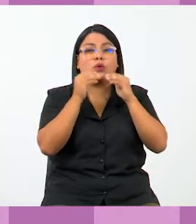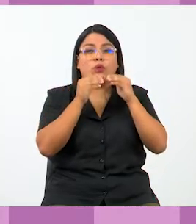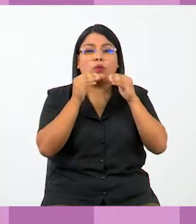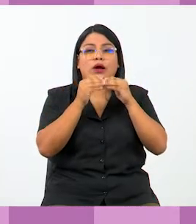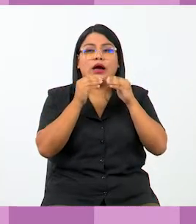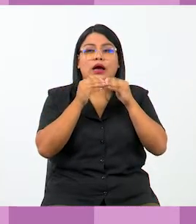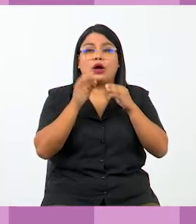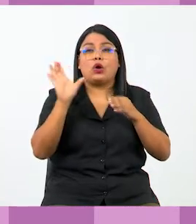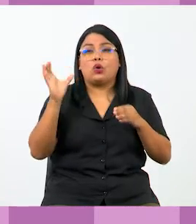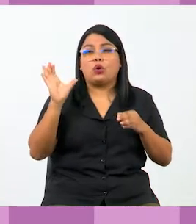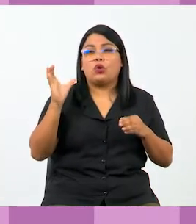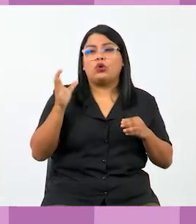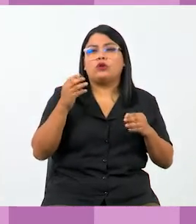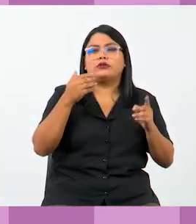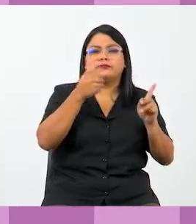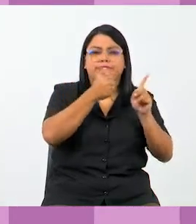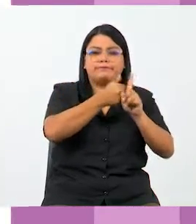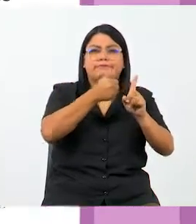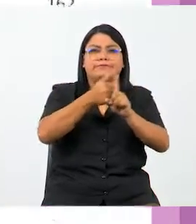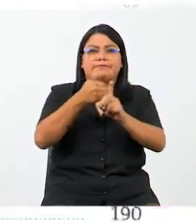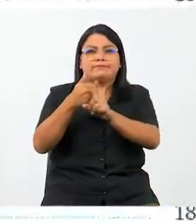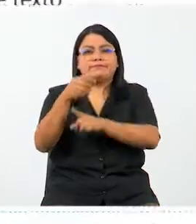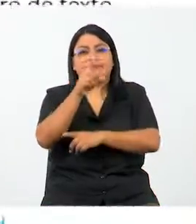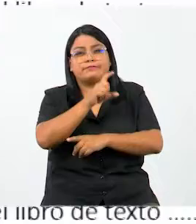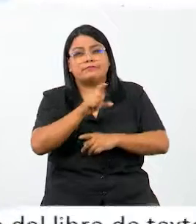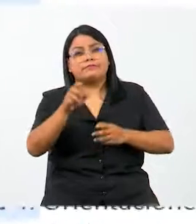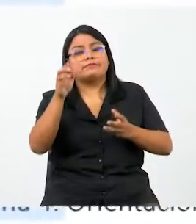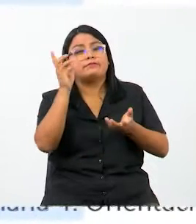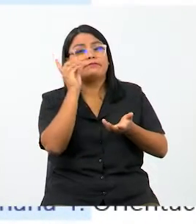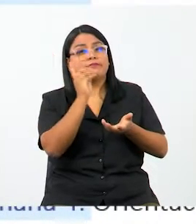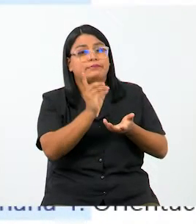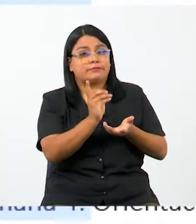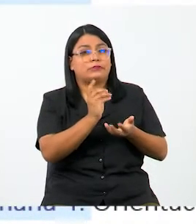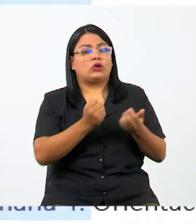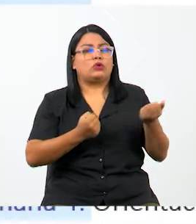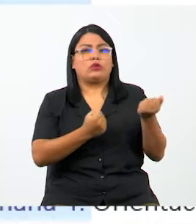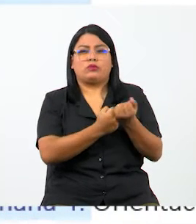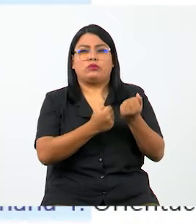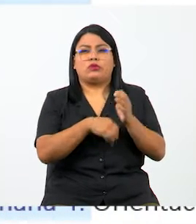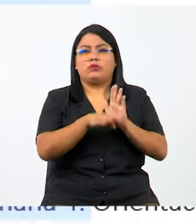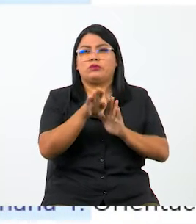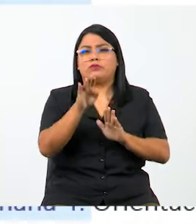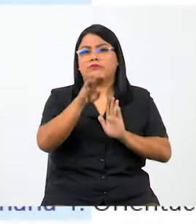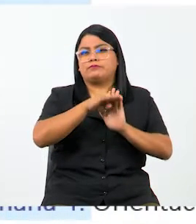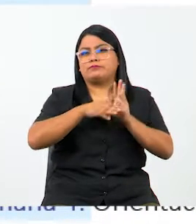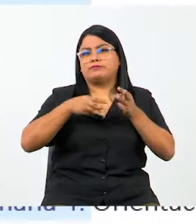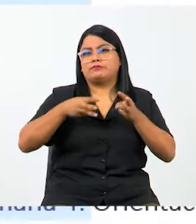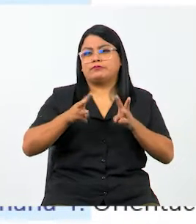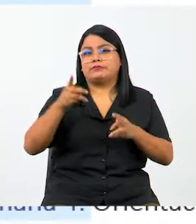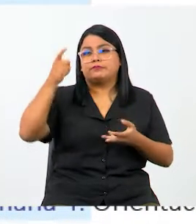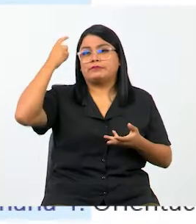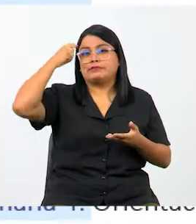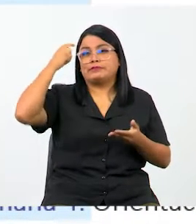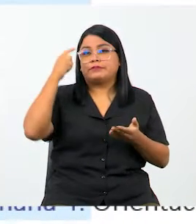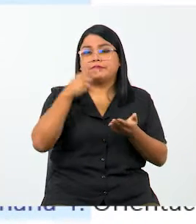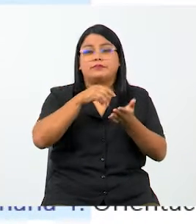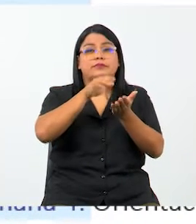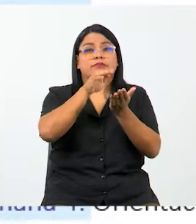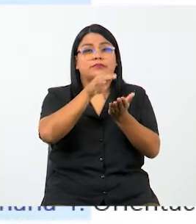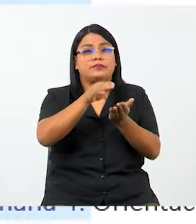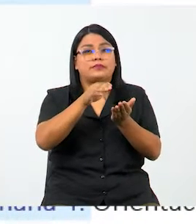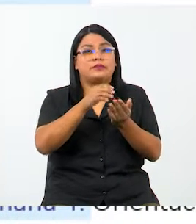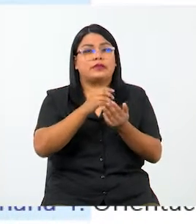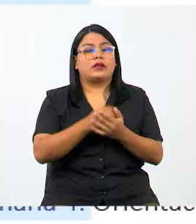una de las semanas didácticas y un aporte más de la guía que es la prueba de unidad, el descriptor de la prueba y